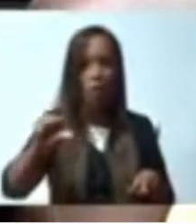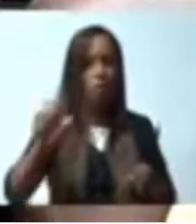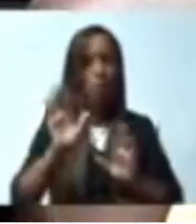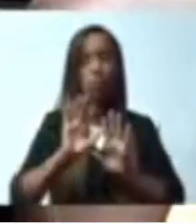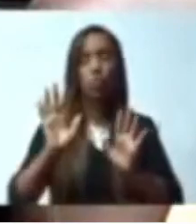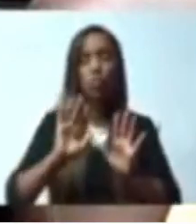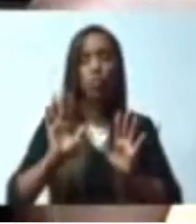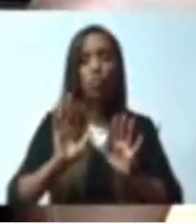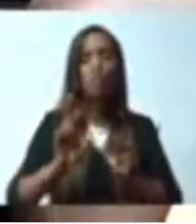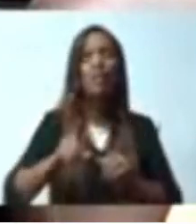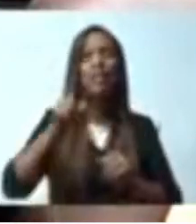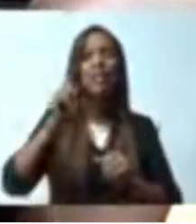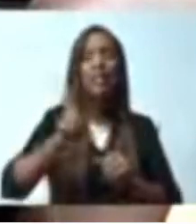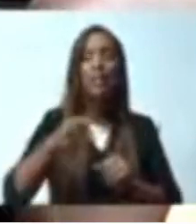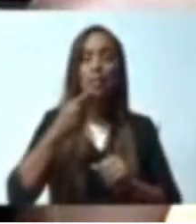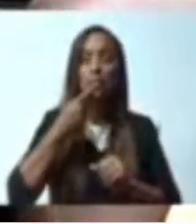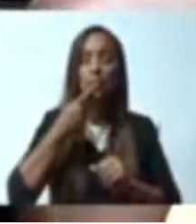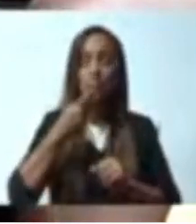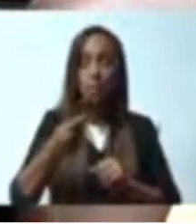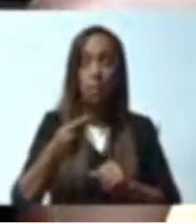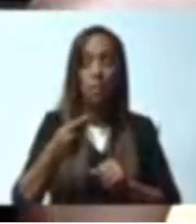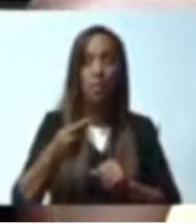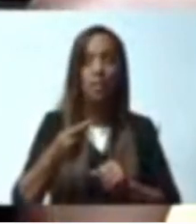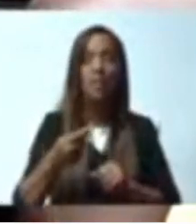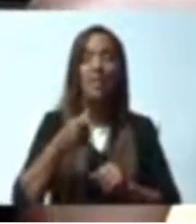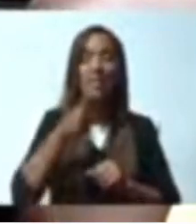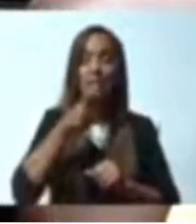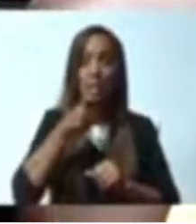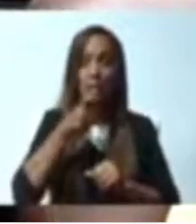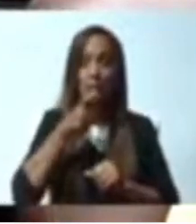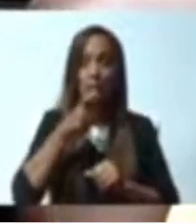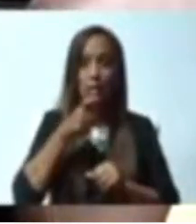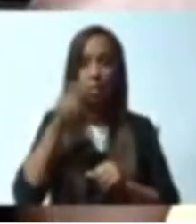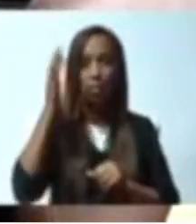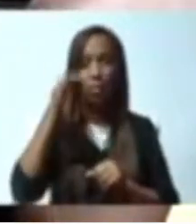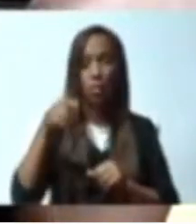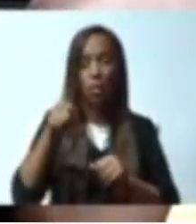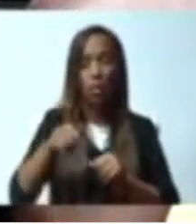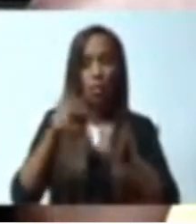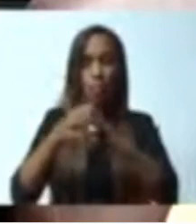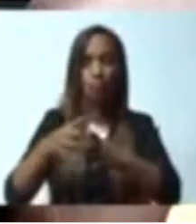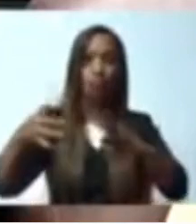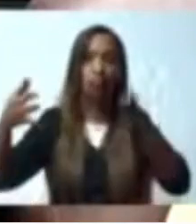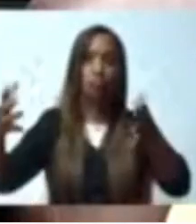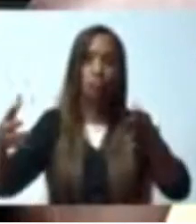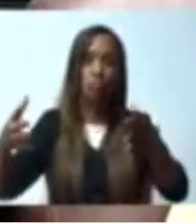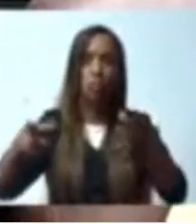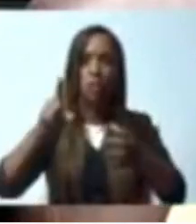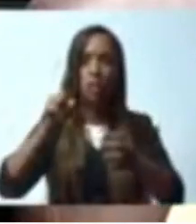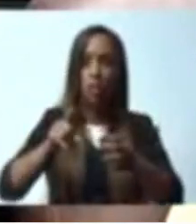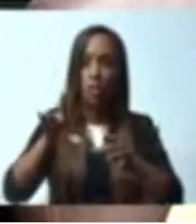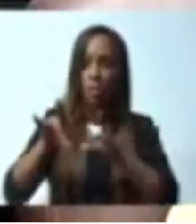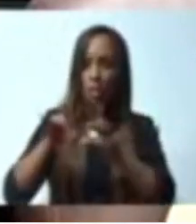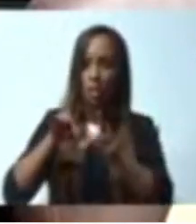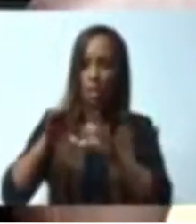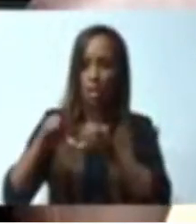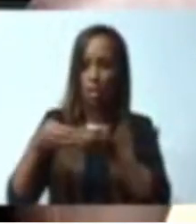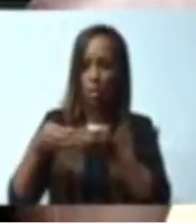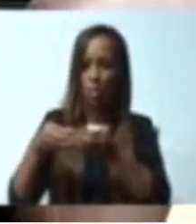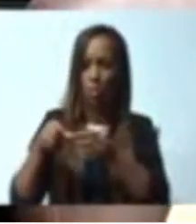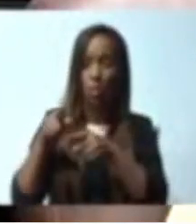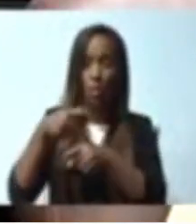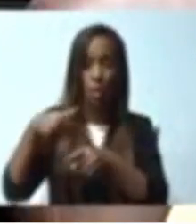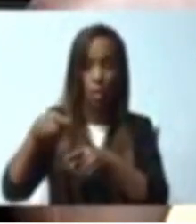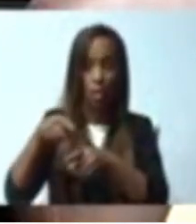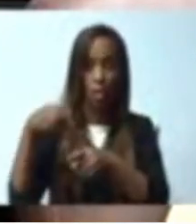Corte de Justicia, pero no de cualquier miembro del Poder Judicial, porque eso es muy amplio. Entonces eso es algo que hay que corregir. Habla de